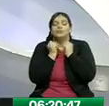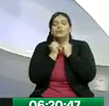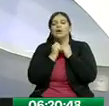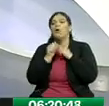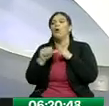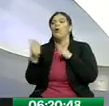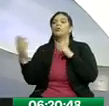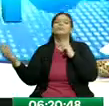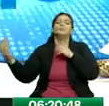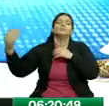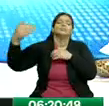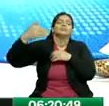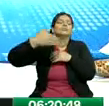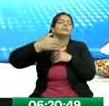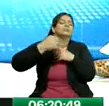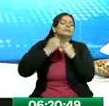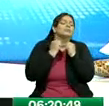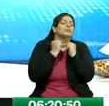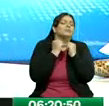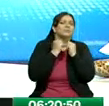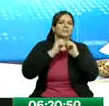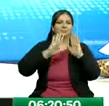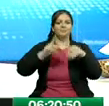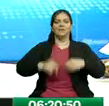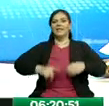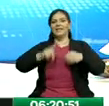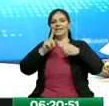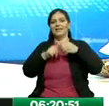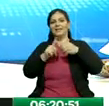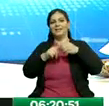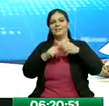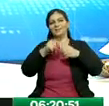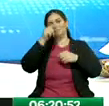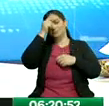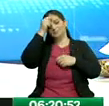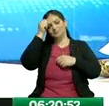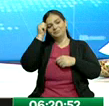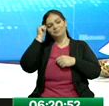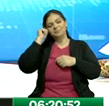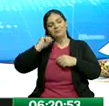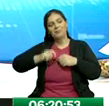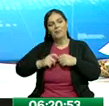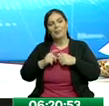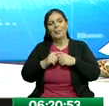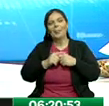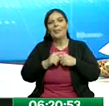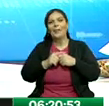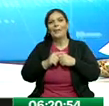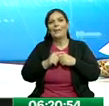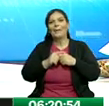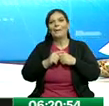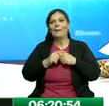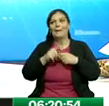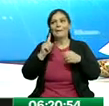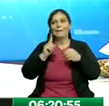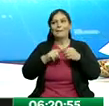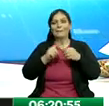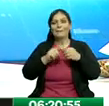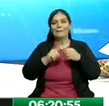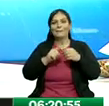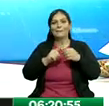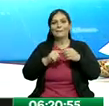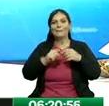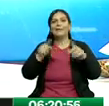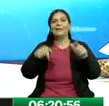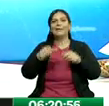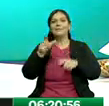Amables televidentes, a irnos hasta la capital de la República, porque las calles precisamente de Quito año tras año se llenan